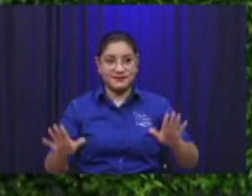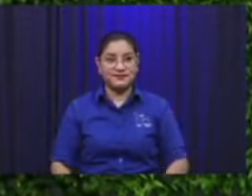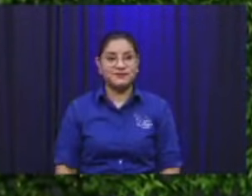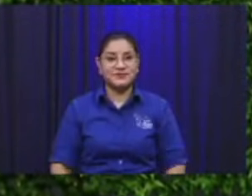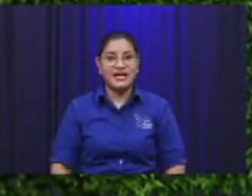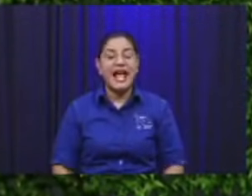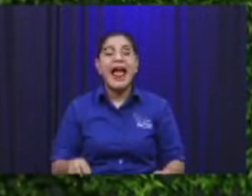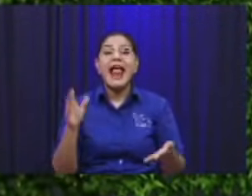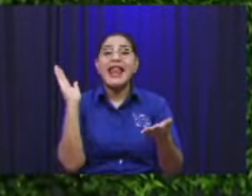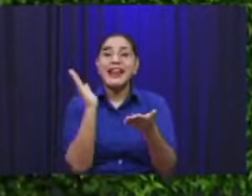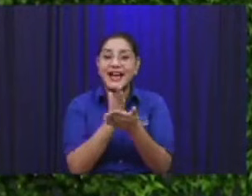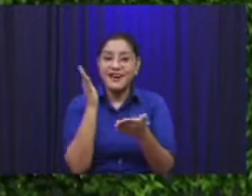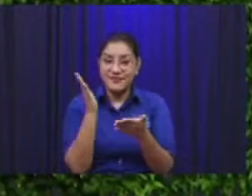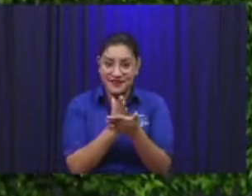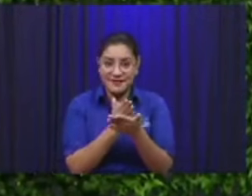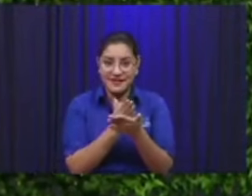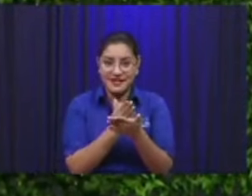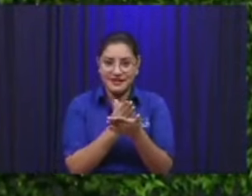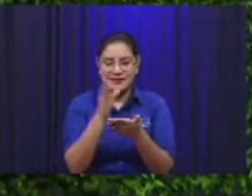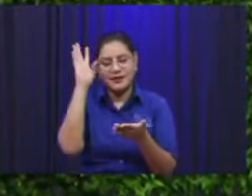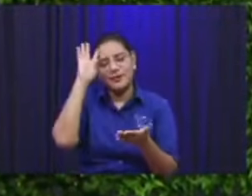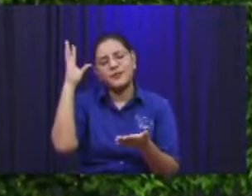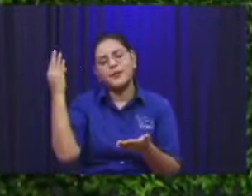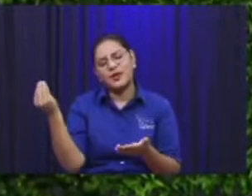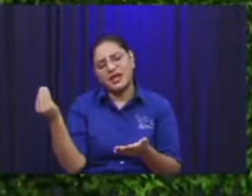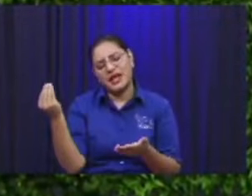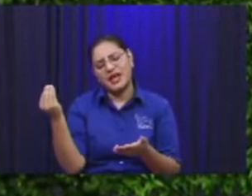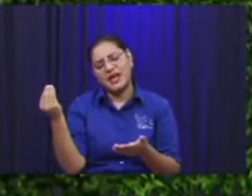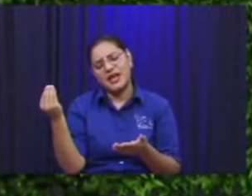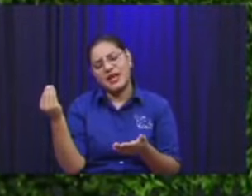qué dice la biblia por qué murió jesucristo